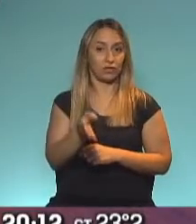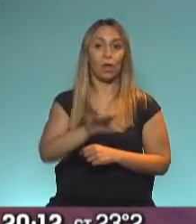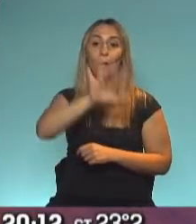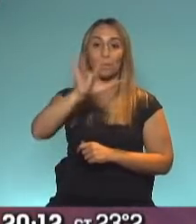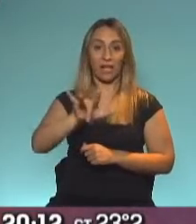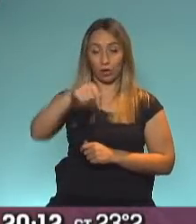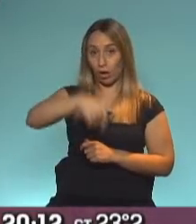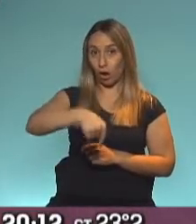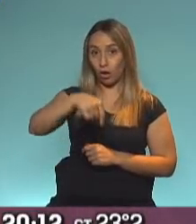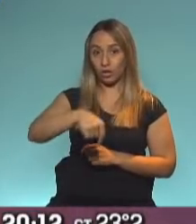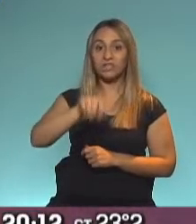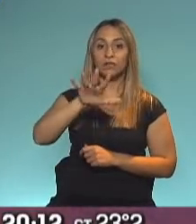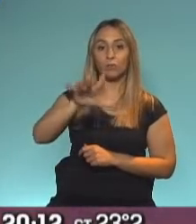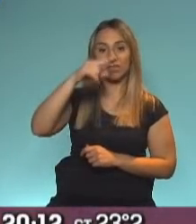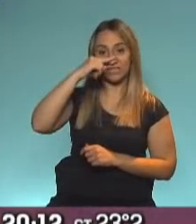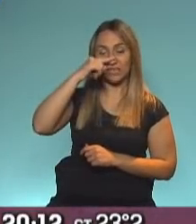56,8% y hoy el número es